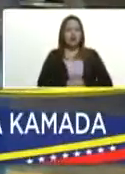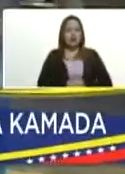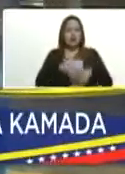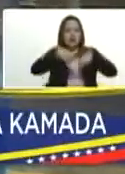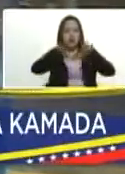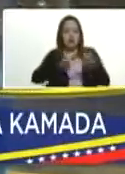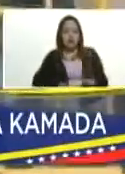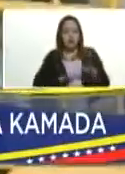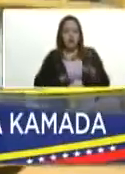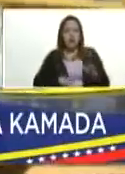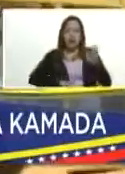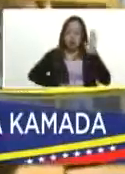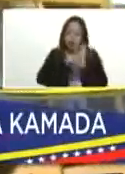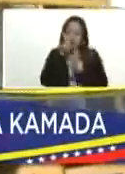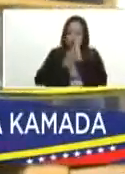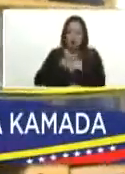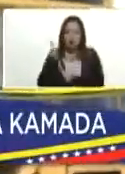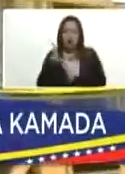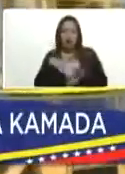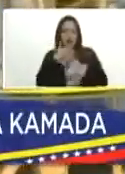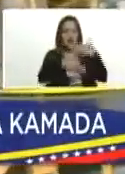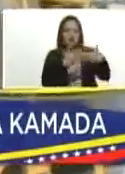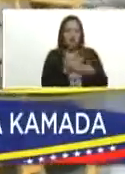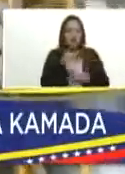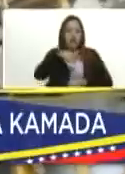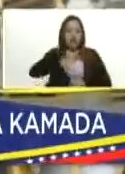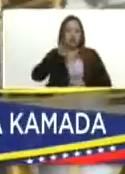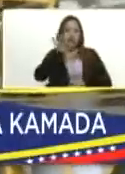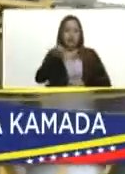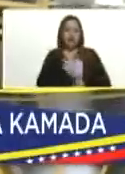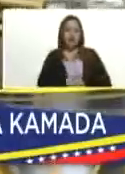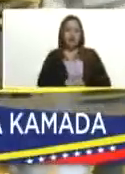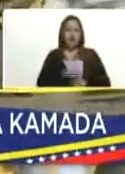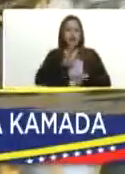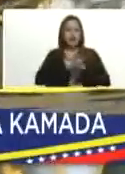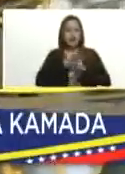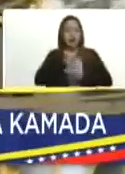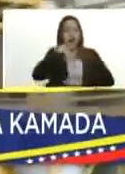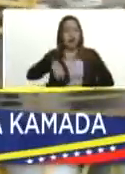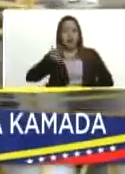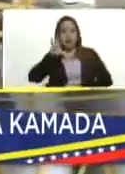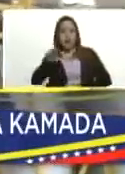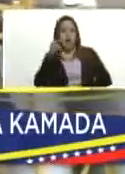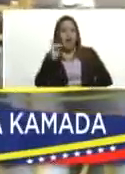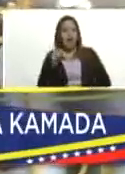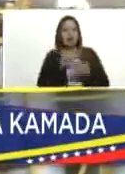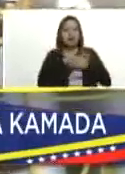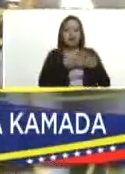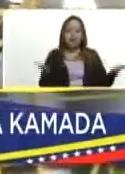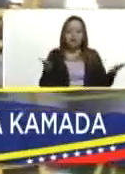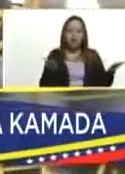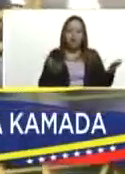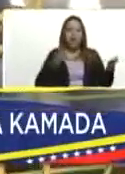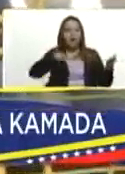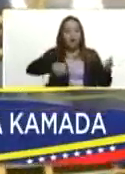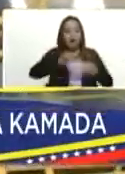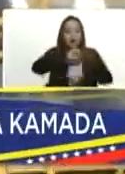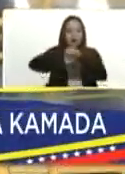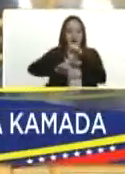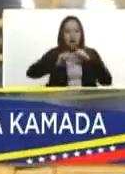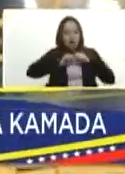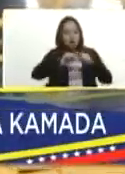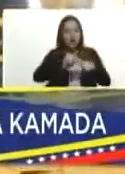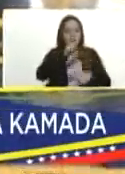detenga el progreso y el desarrollo de este país, porque este es un país que está dispuesto a batallar.